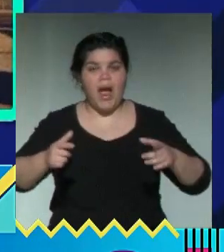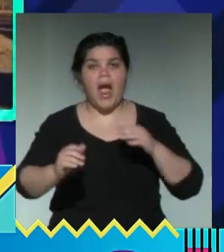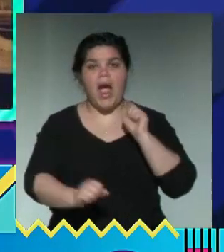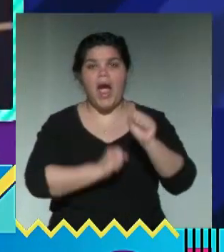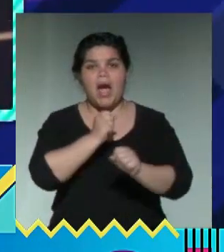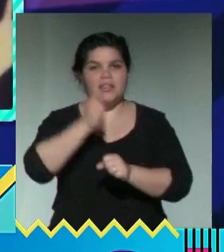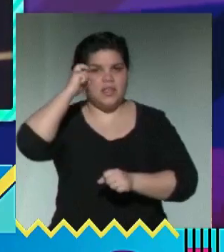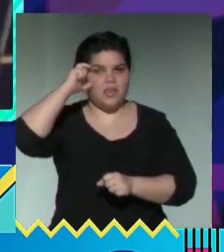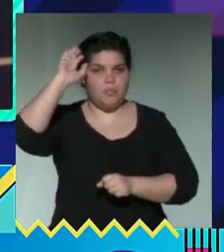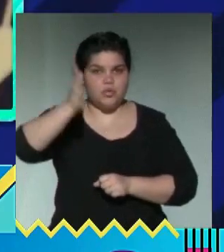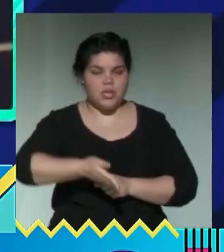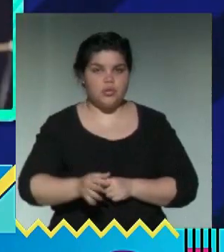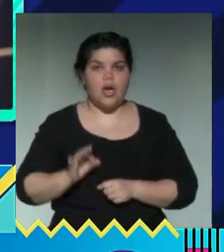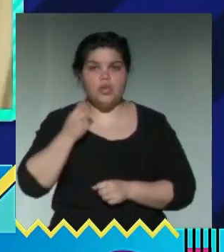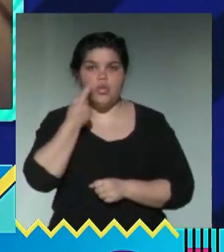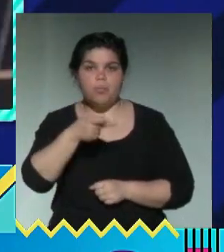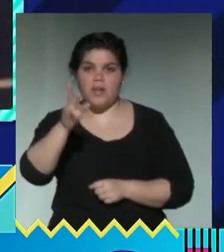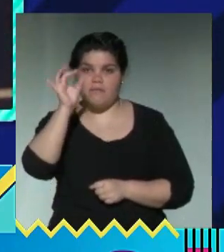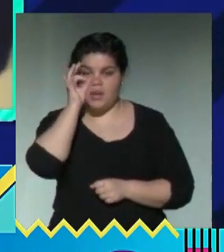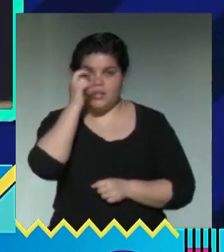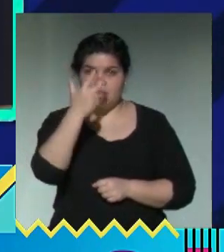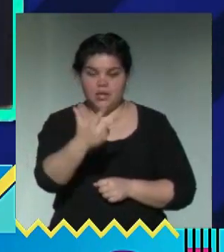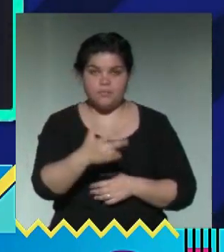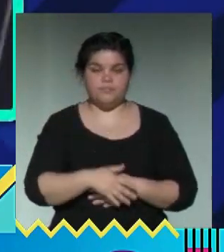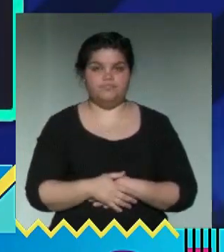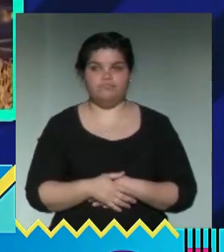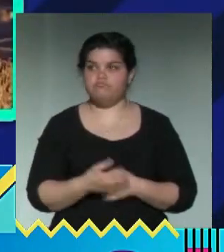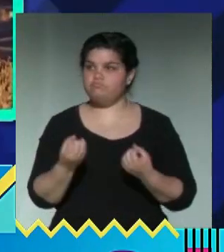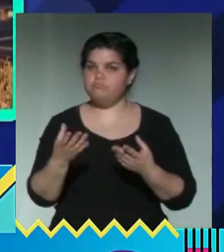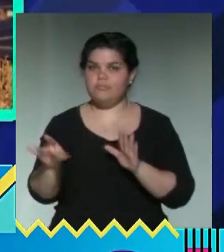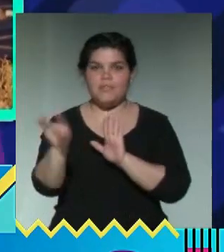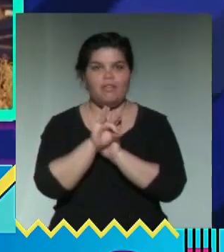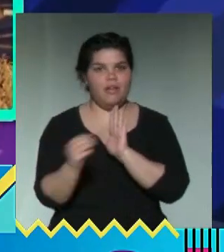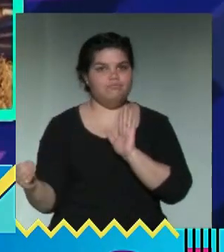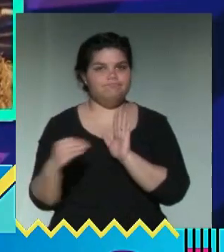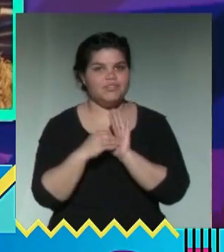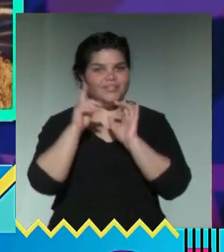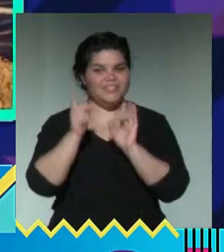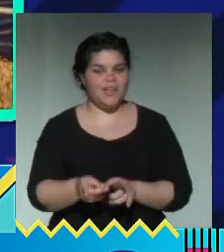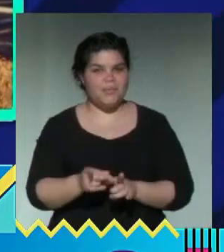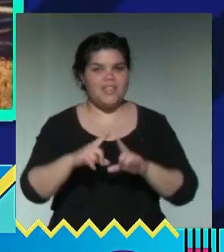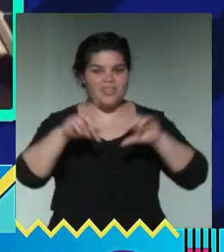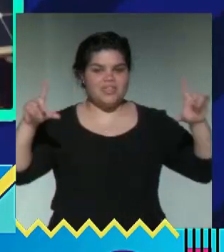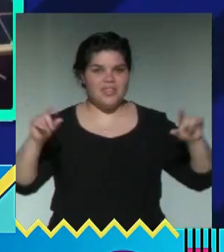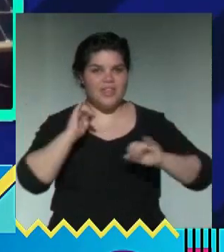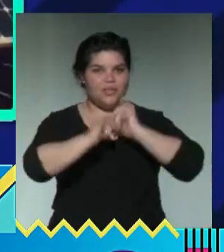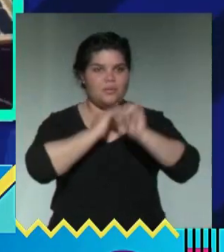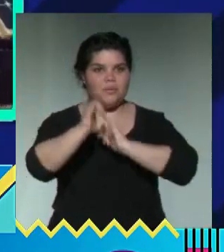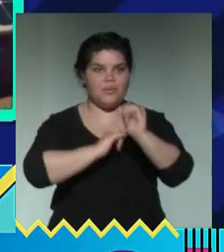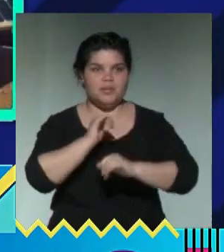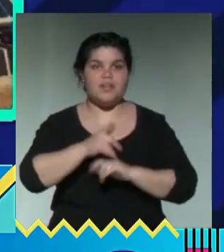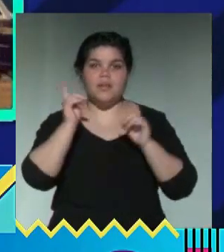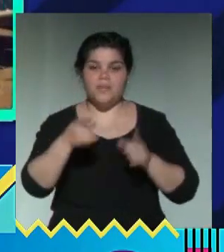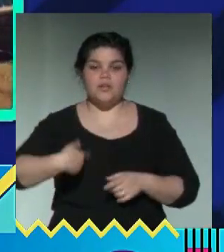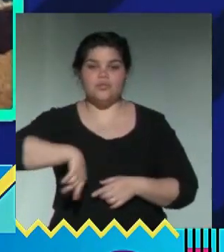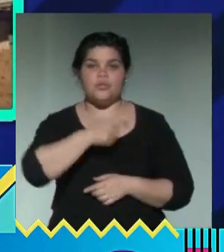un 10% en el 2023. Bien, ese dato queda entonces ahí, quizás lo tomamos como un titular. Y por supuesto, como mendocinos,